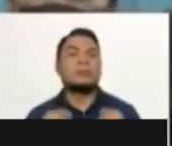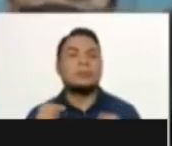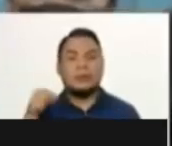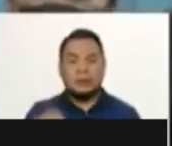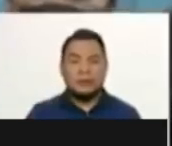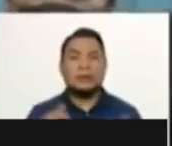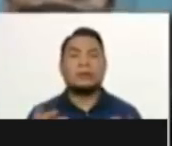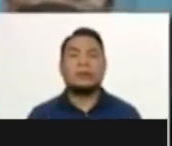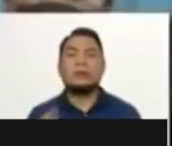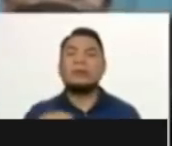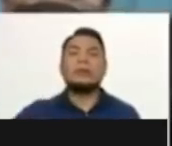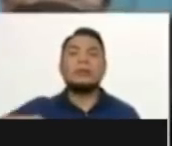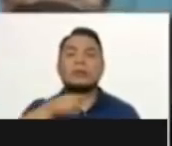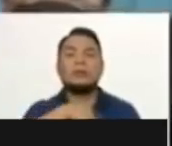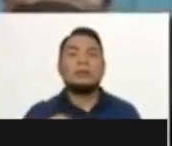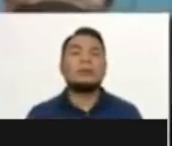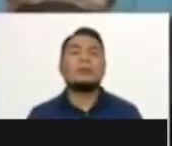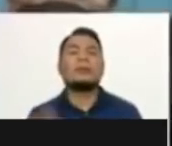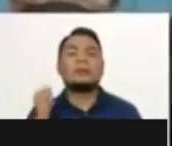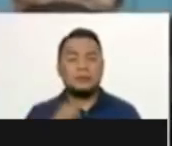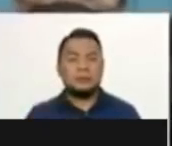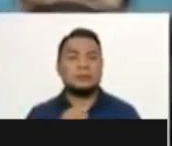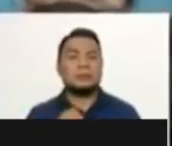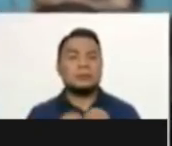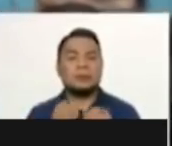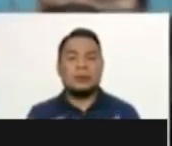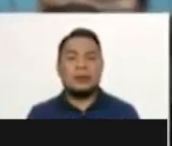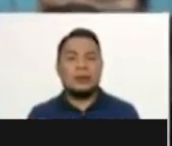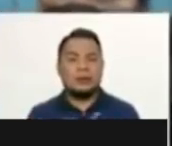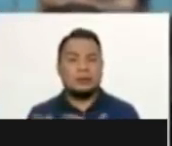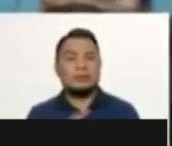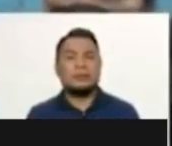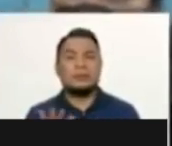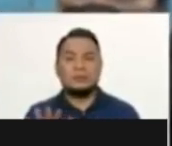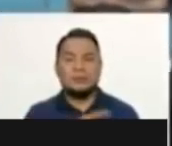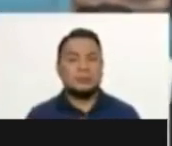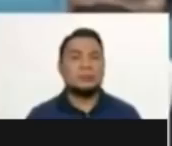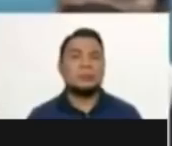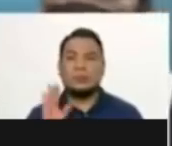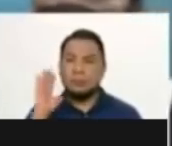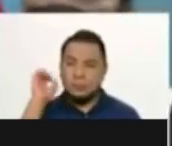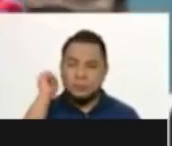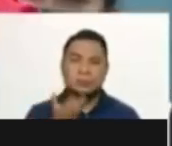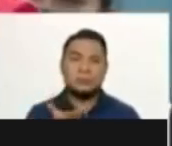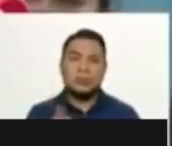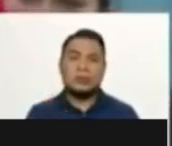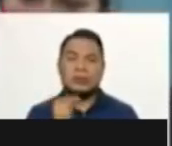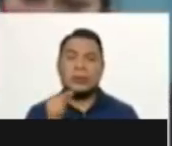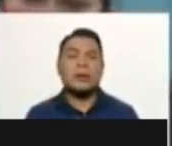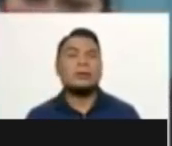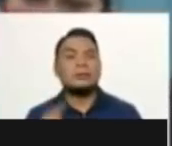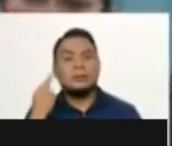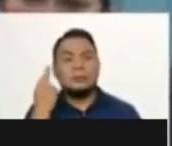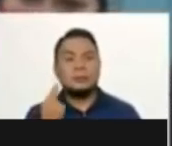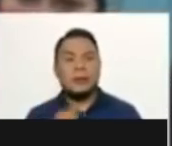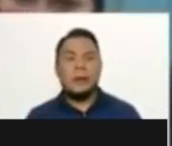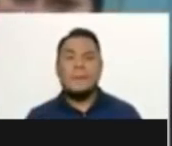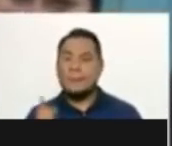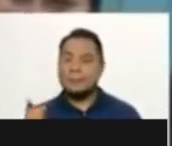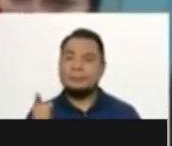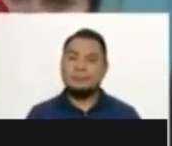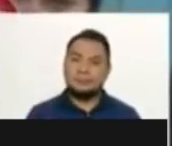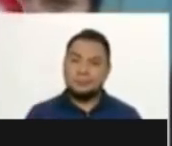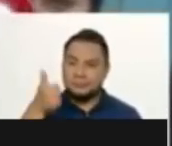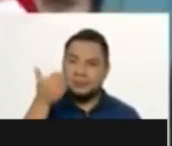es nuestro y estará al servicio del pueblo. Por eso, señor